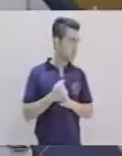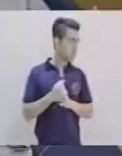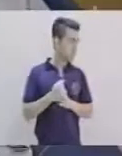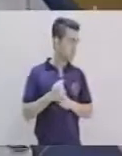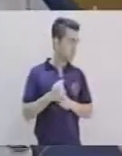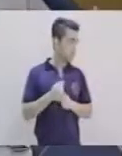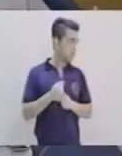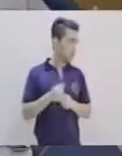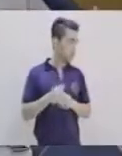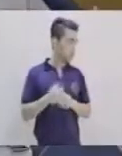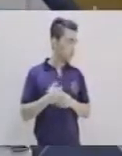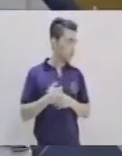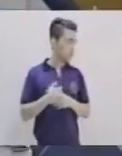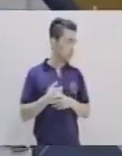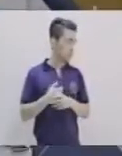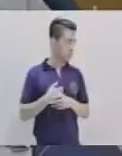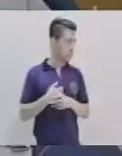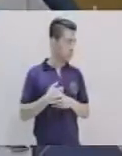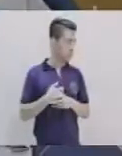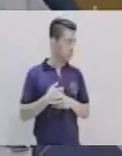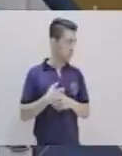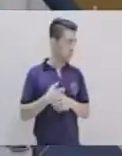No puedo echar, ¿no?